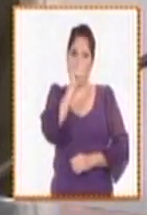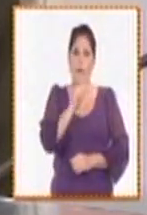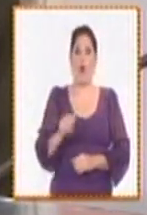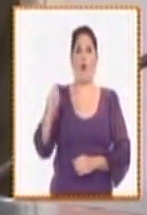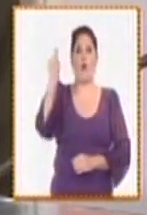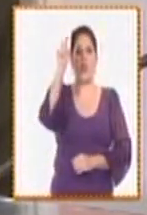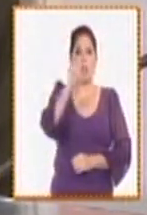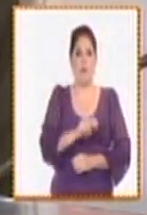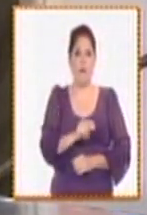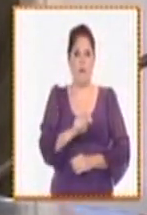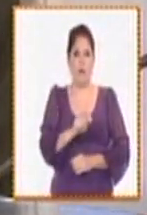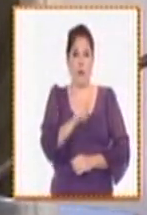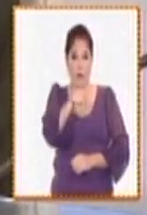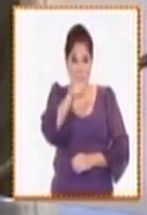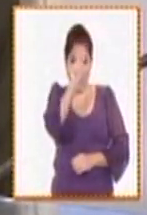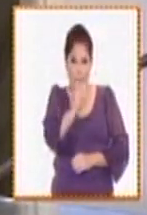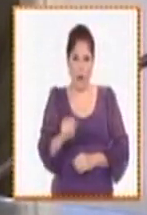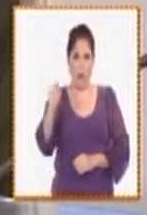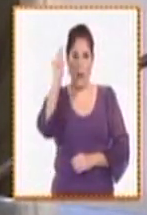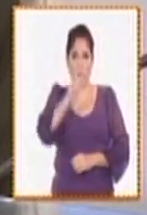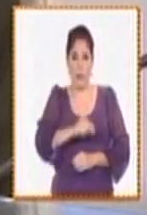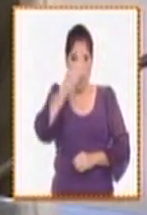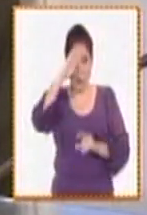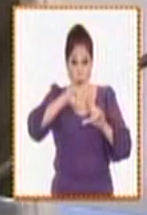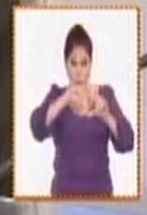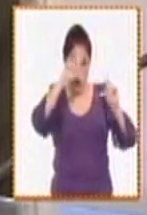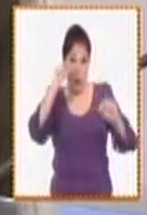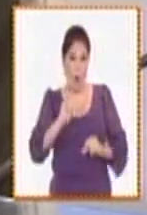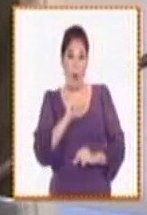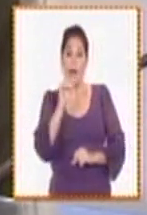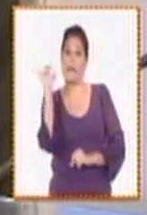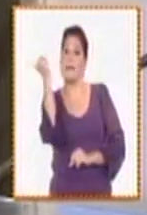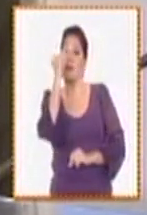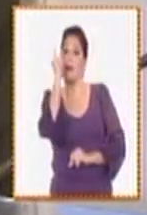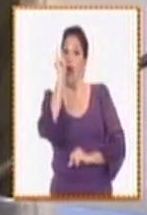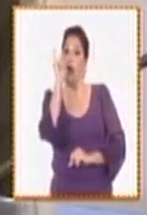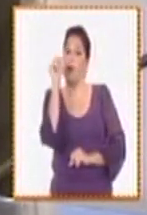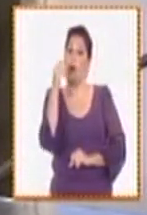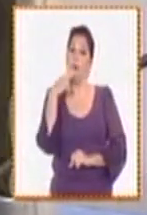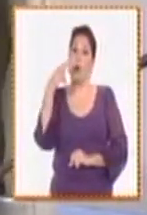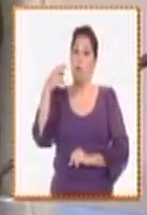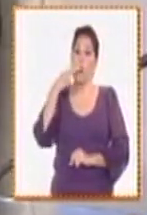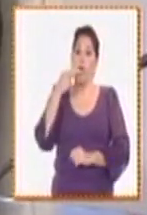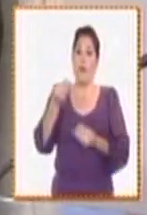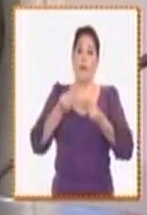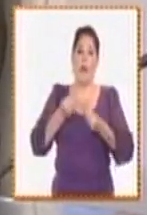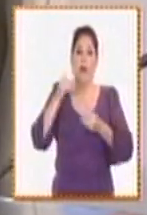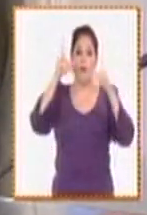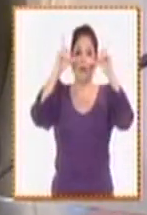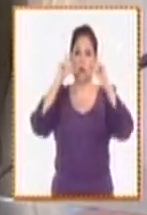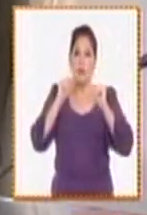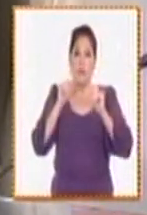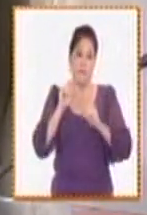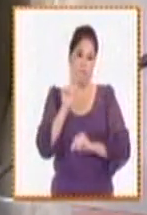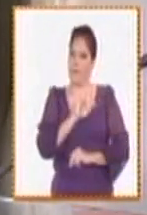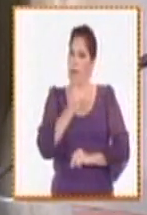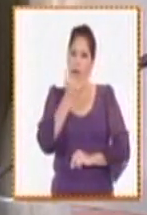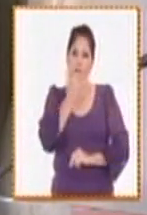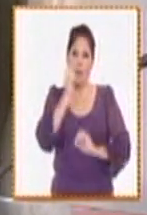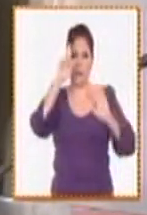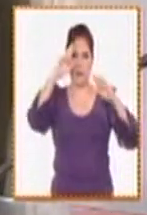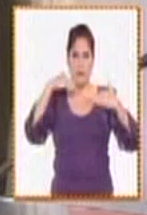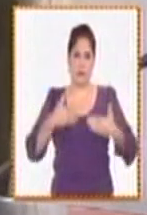la no introducción de este aditamento al país por lo dañino que resulta para la